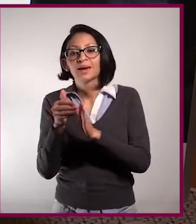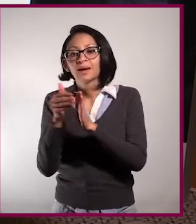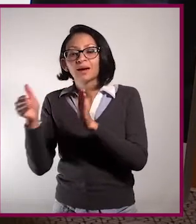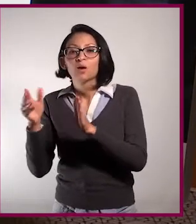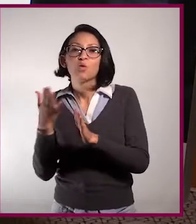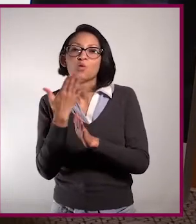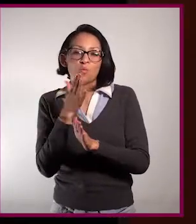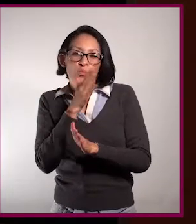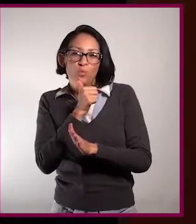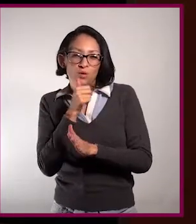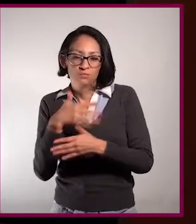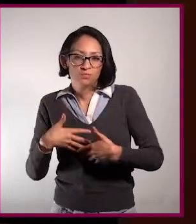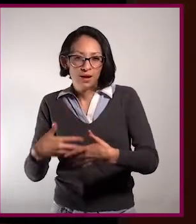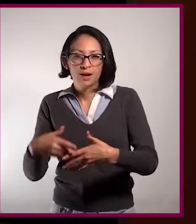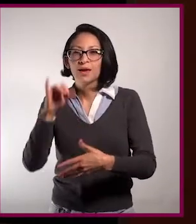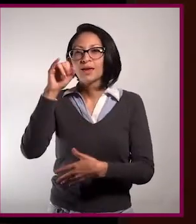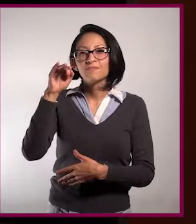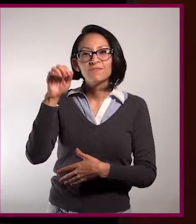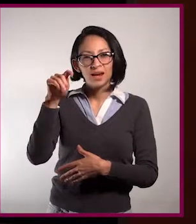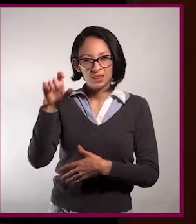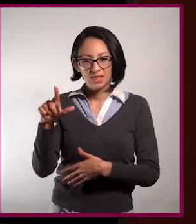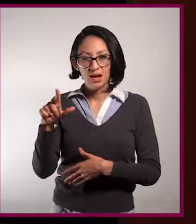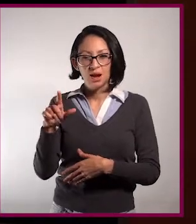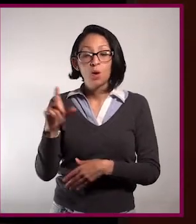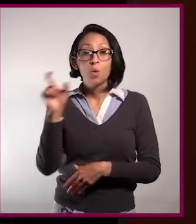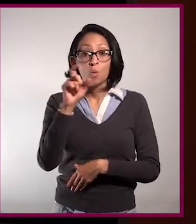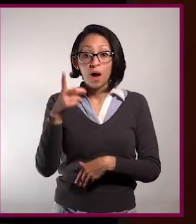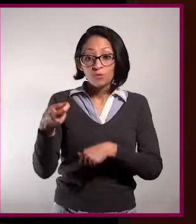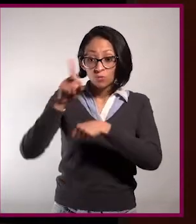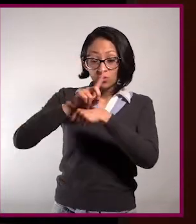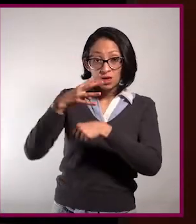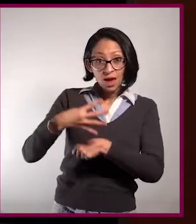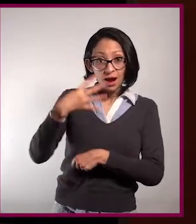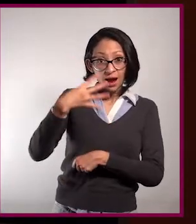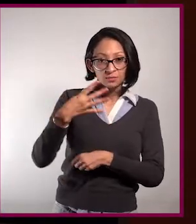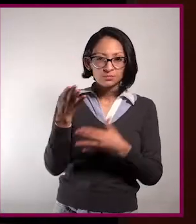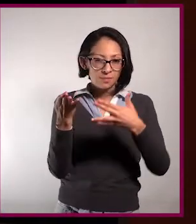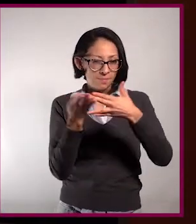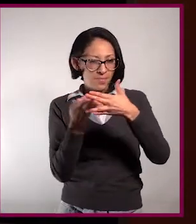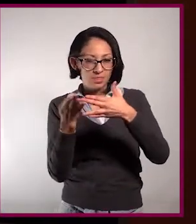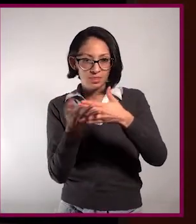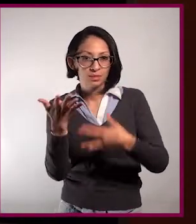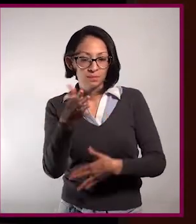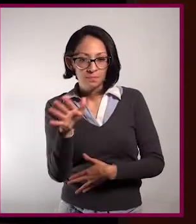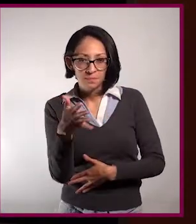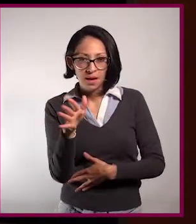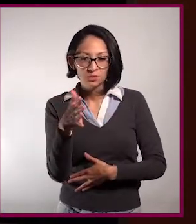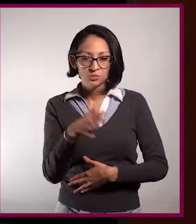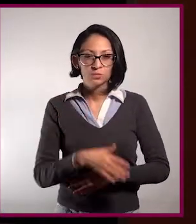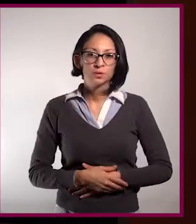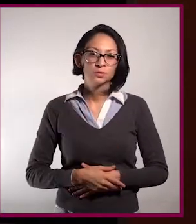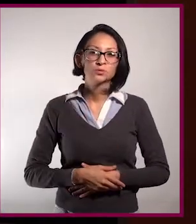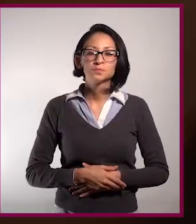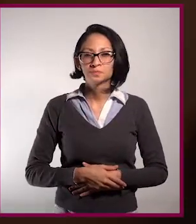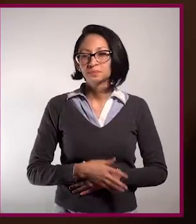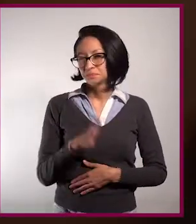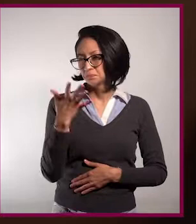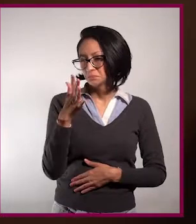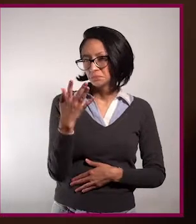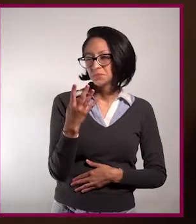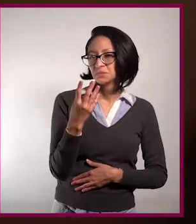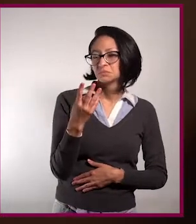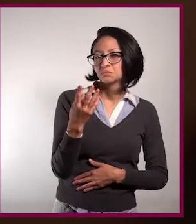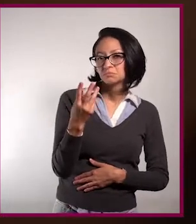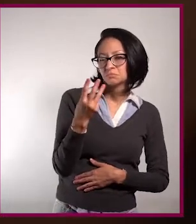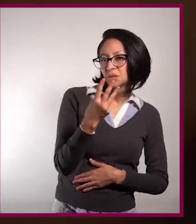días infértiles. Y más o menos alrededor del día 14, que es la mitad del ciclo, consideramos 3 días antes, pero